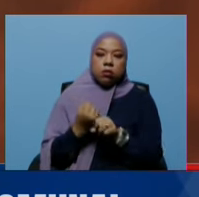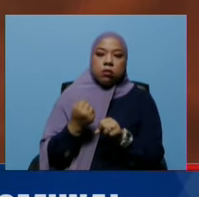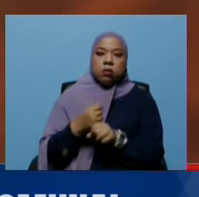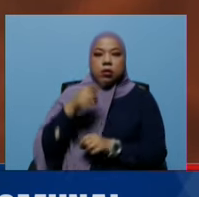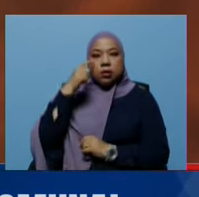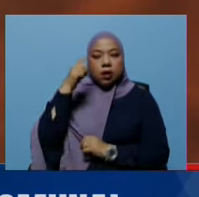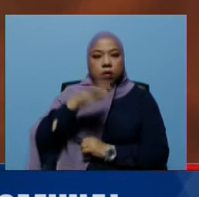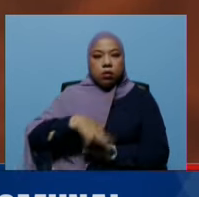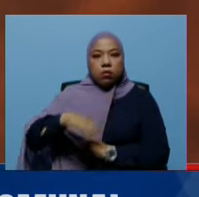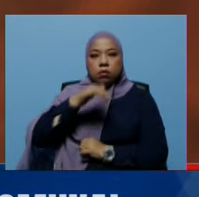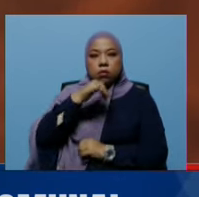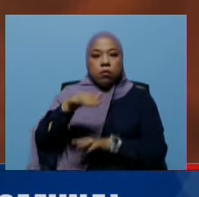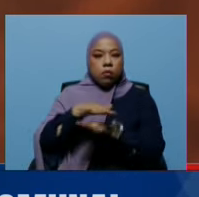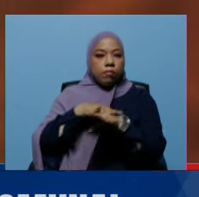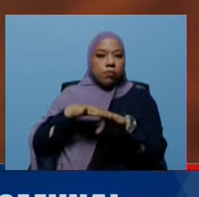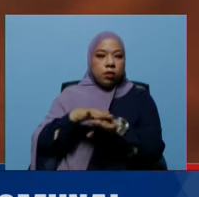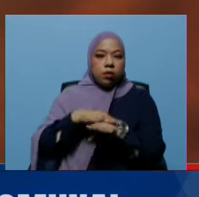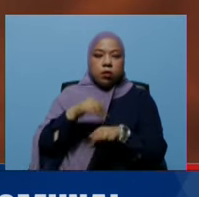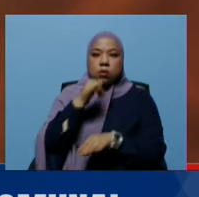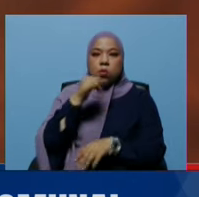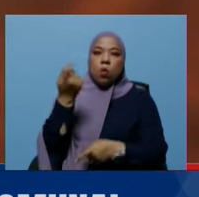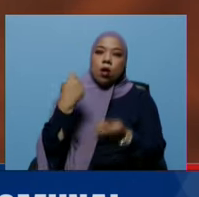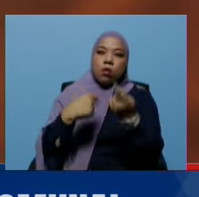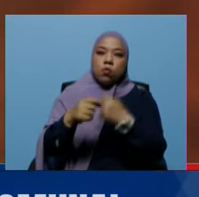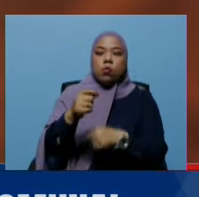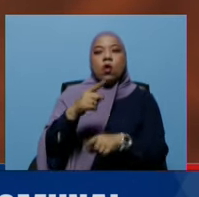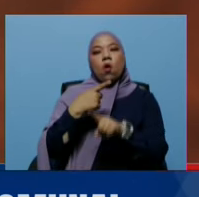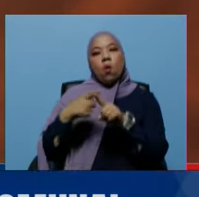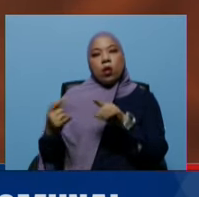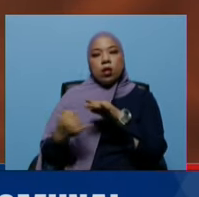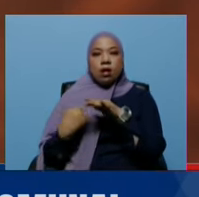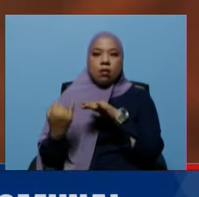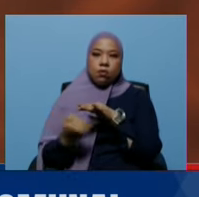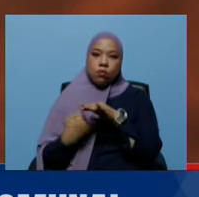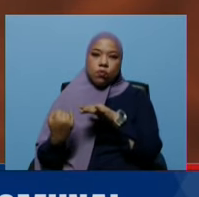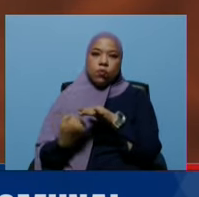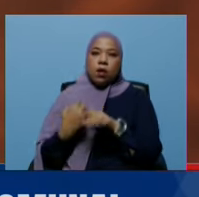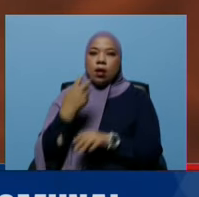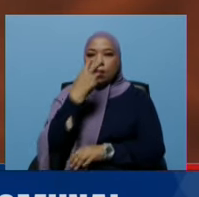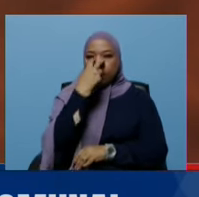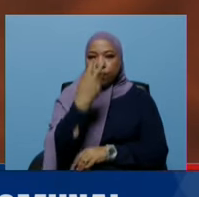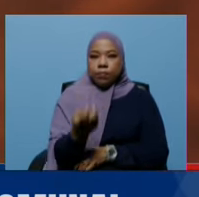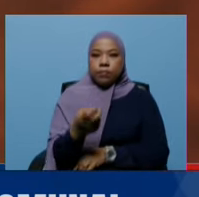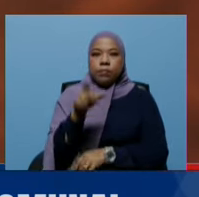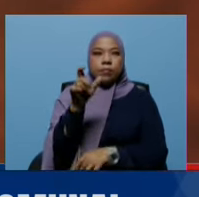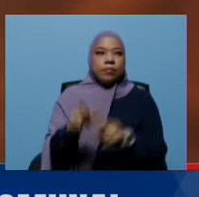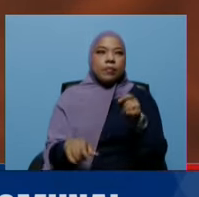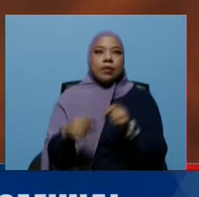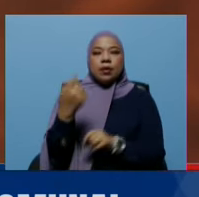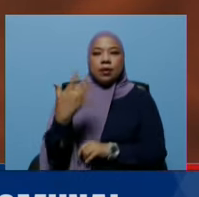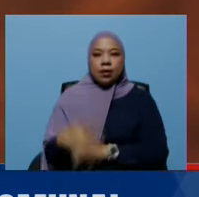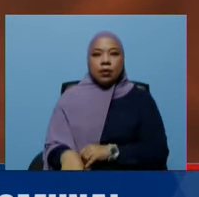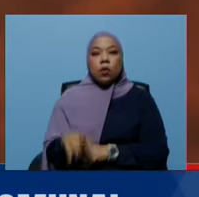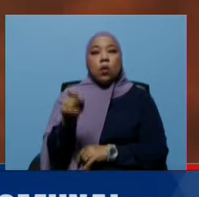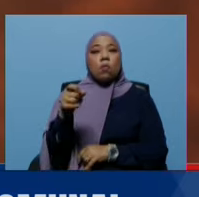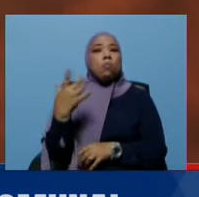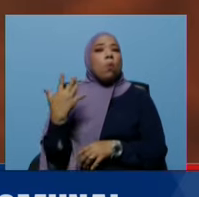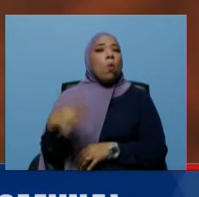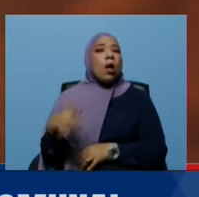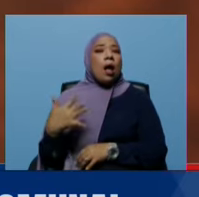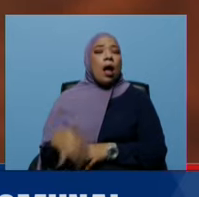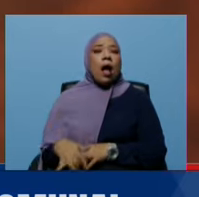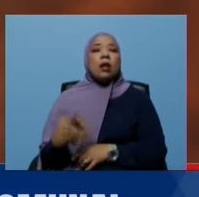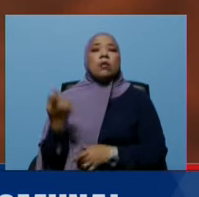necesario, presidente, que el Ministerio de Comercio, que varias instituciones vayan a ver los altos precios que nos están cobrando